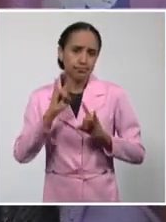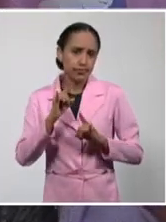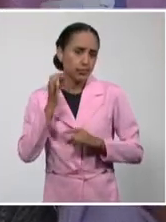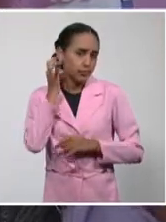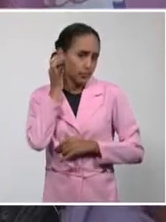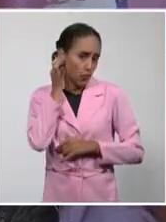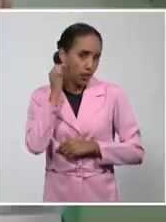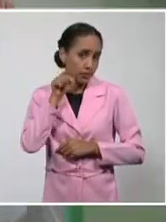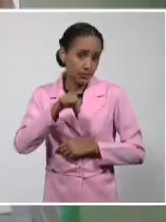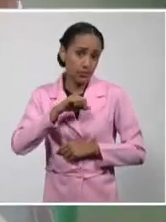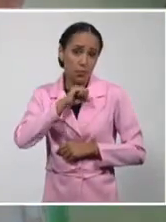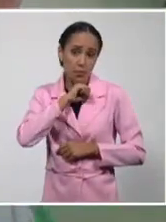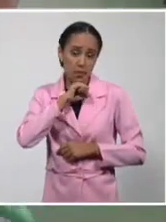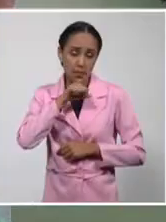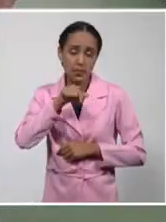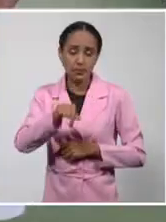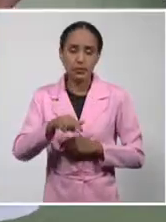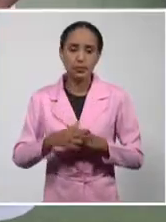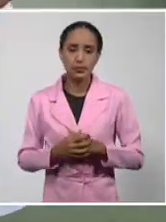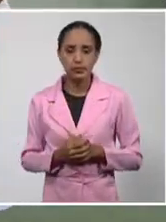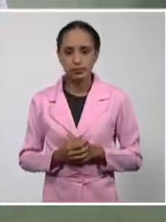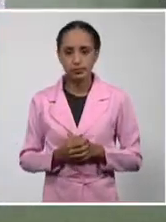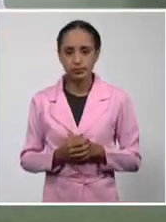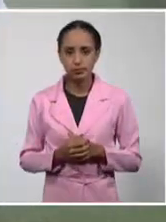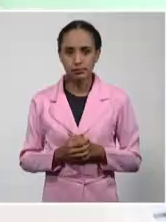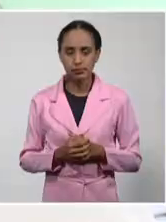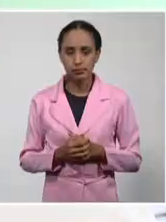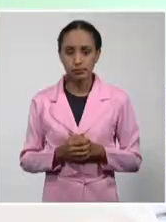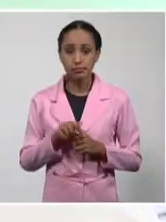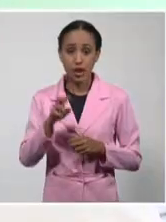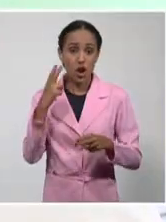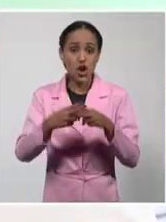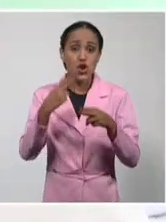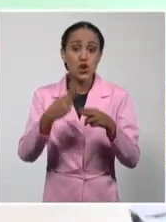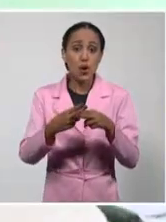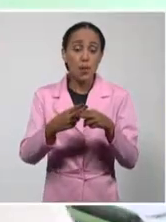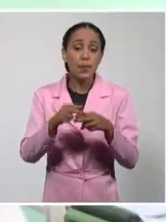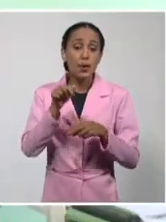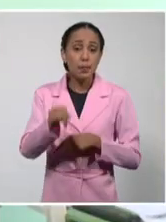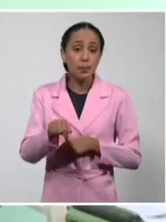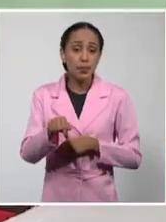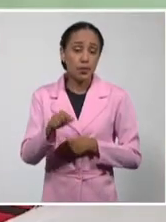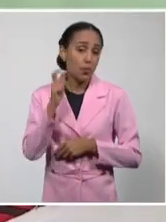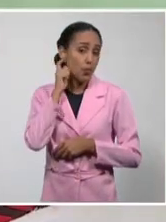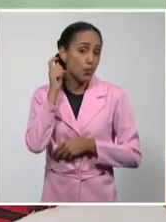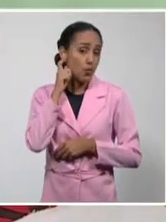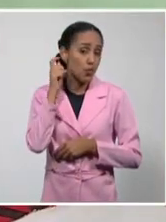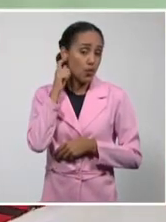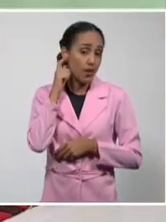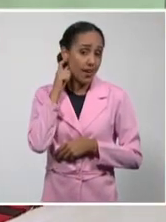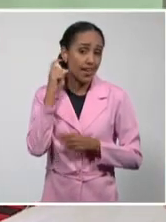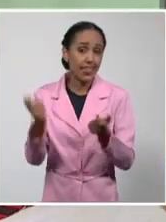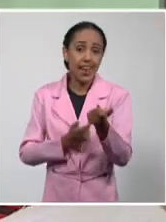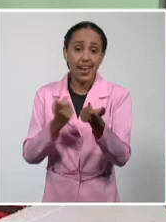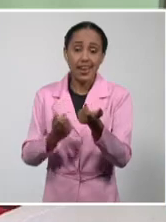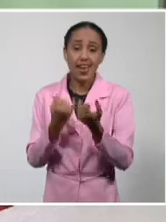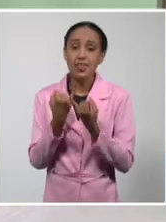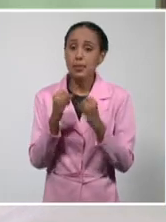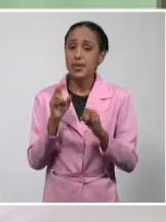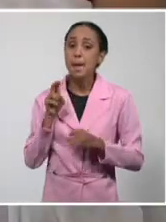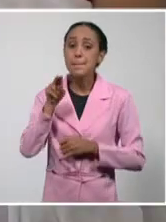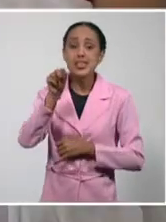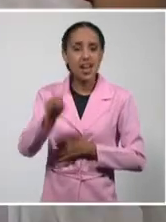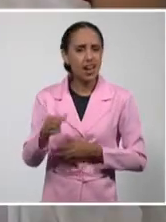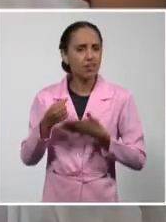que lleva el nombre de la ilustre capitana, mensajera y enfermera de los combatientes de la Guerra de Independencia, celebra